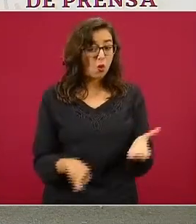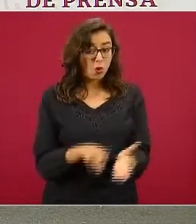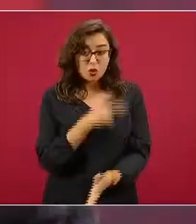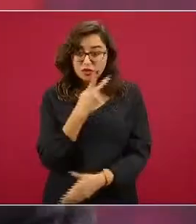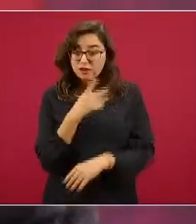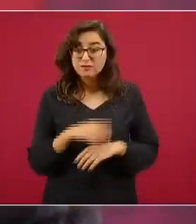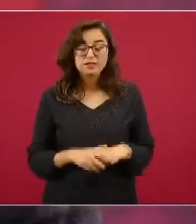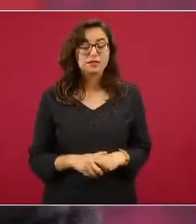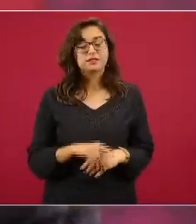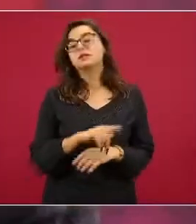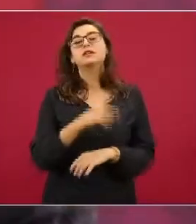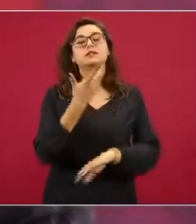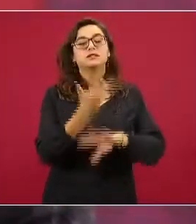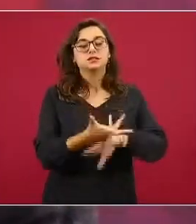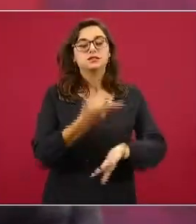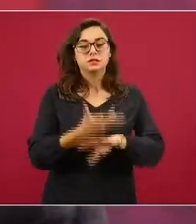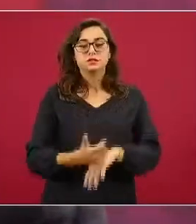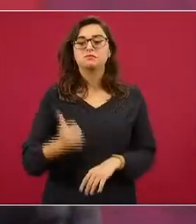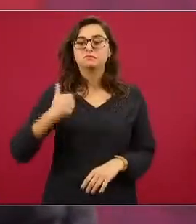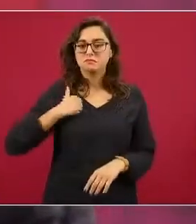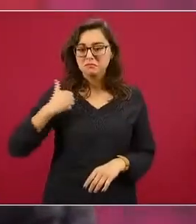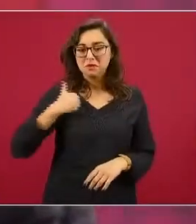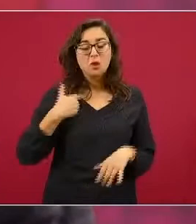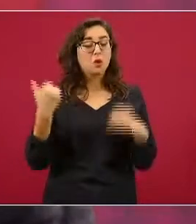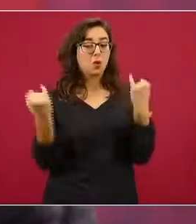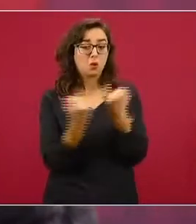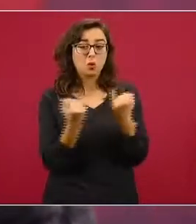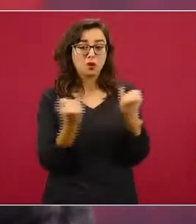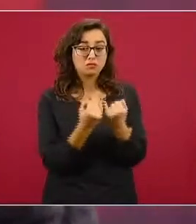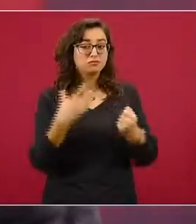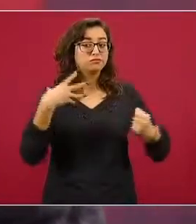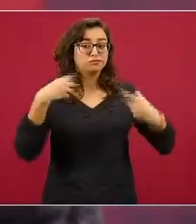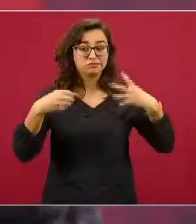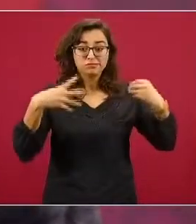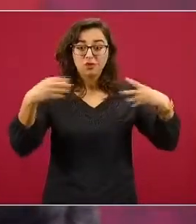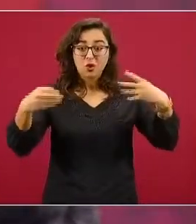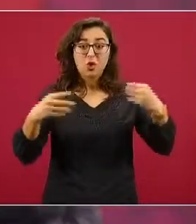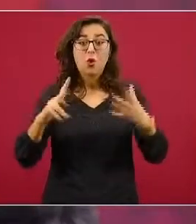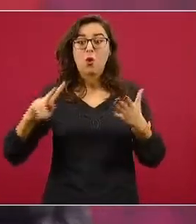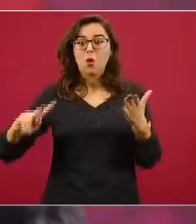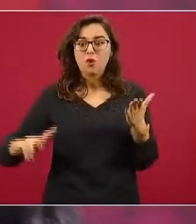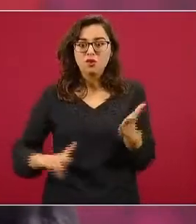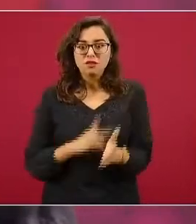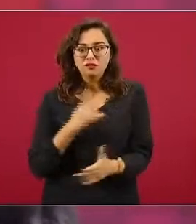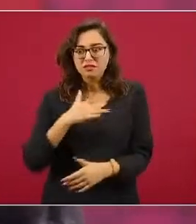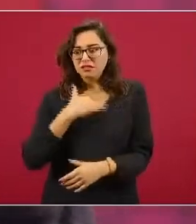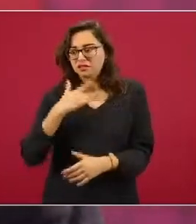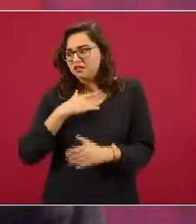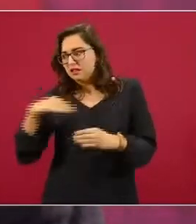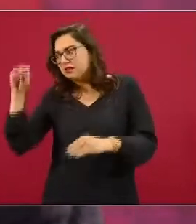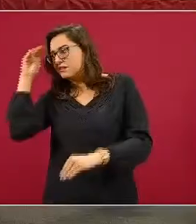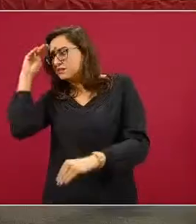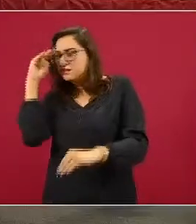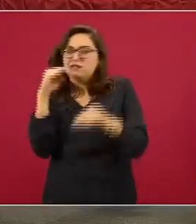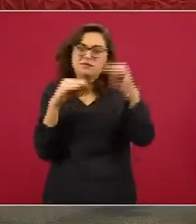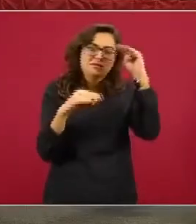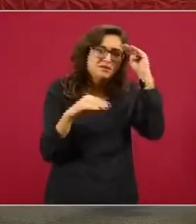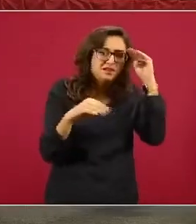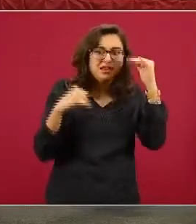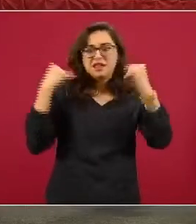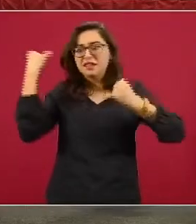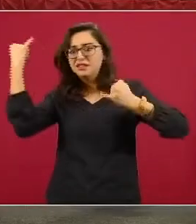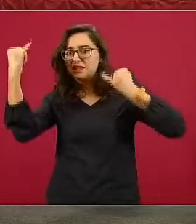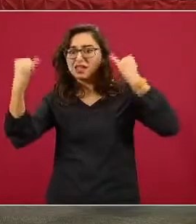Canadá tienen también rebrotes, empiezan a surgir nuevamente los planteamientos especulativos. Si